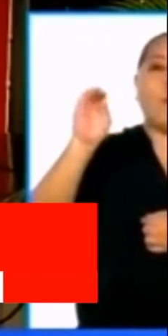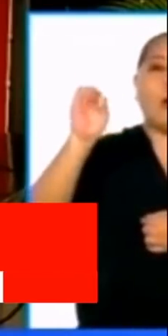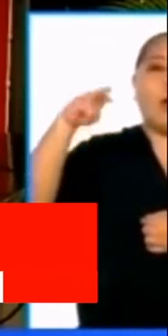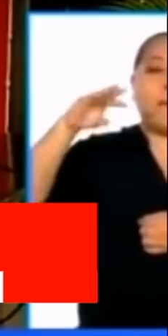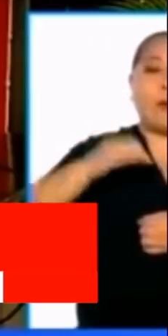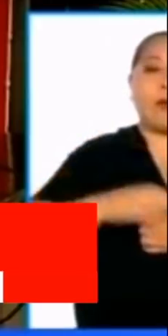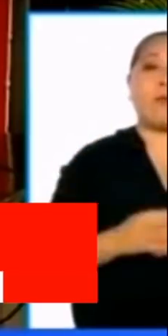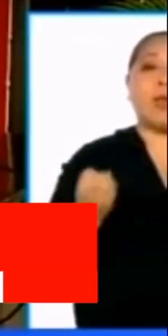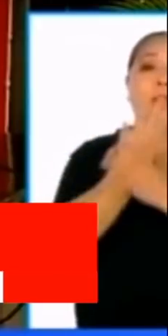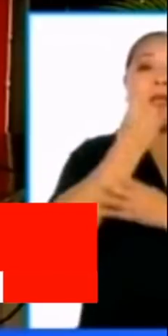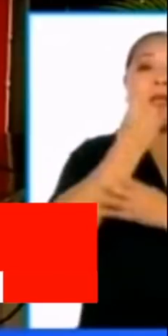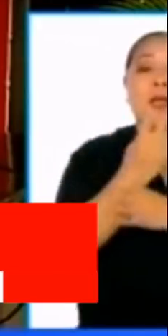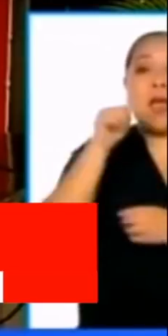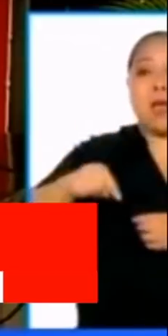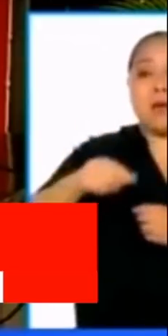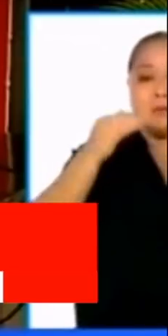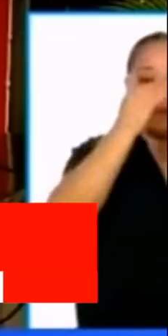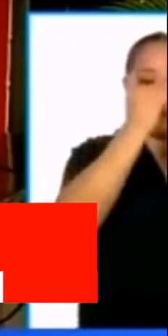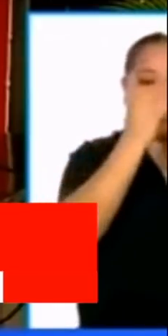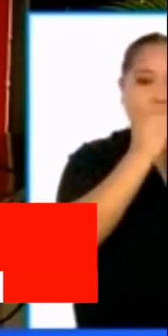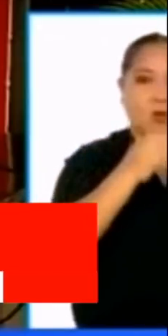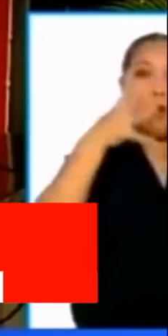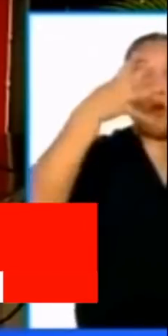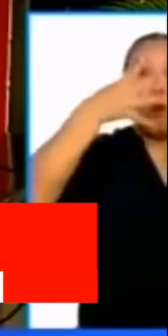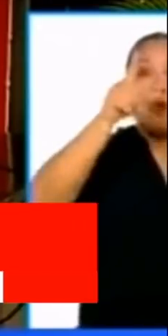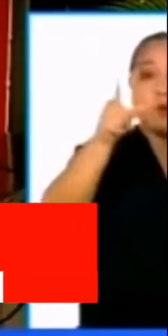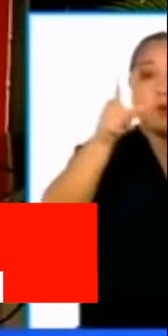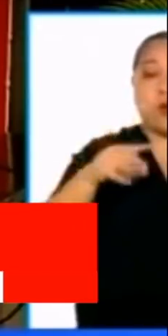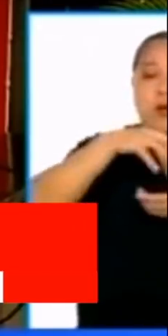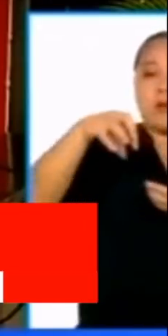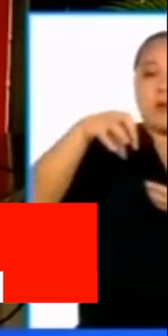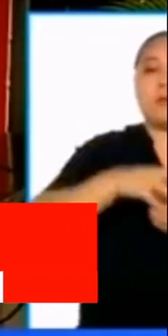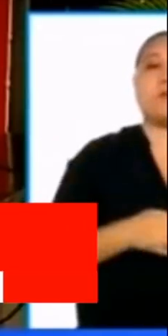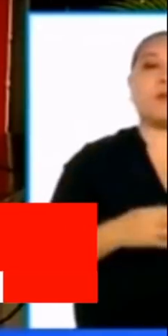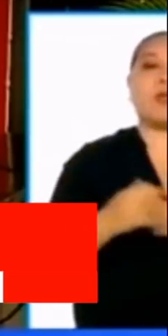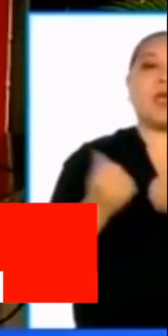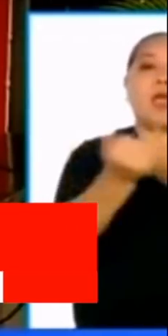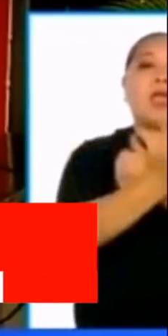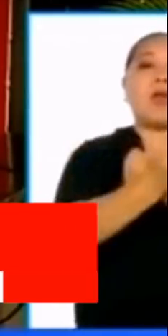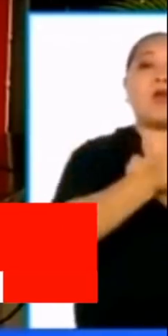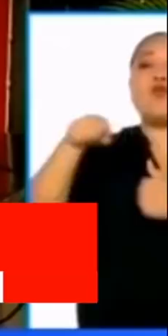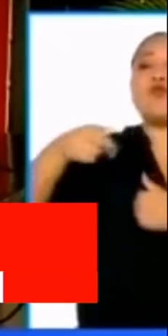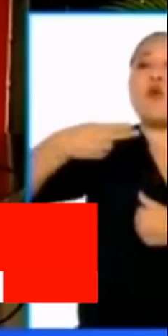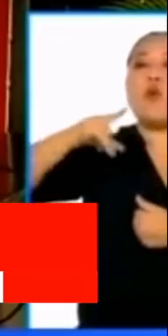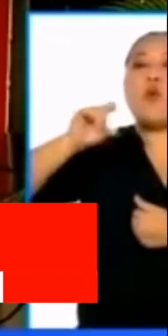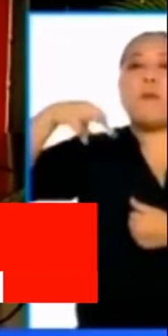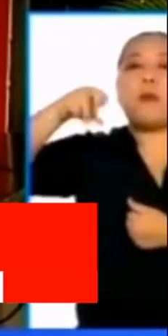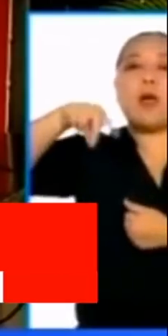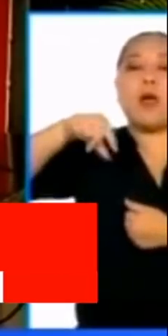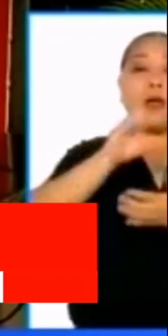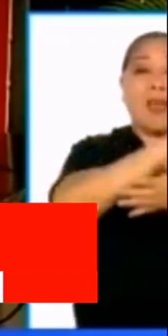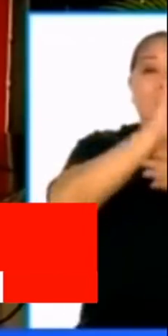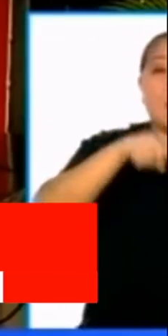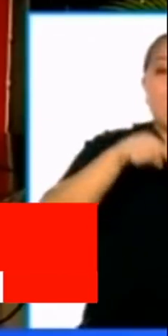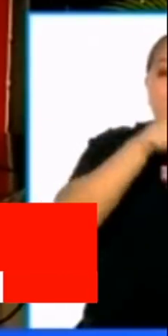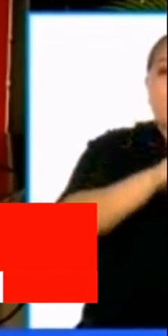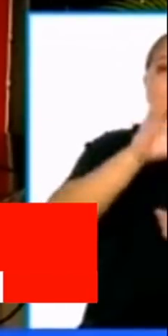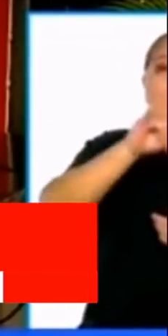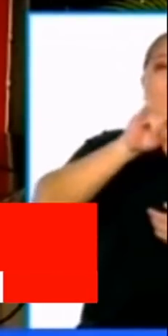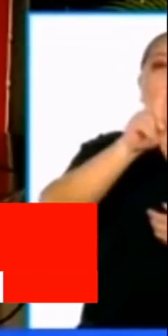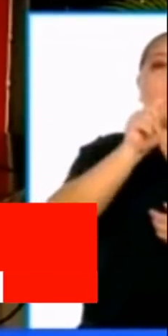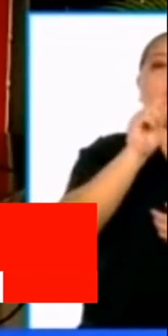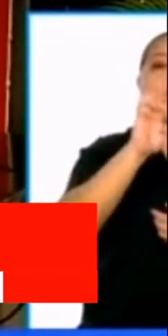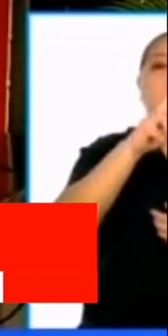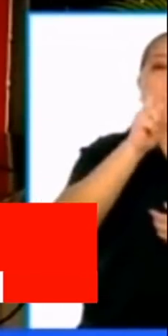Arequipa. Arequipa, Camaná, Islay y Cayoma. En Ayacucho, Huamanga. En